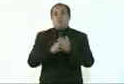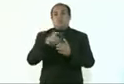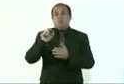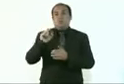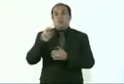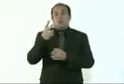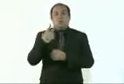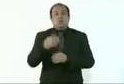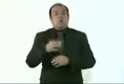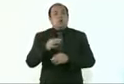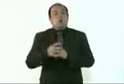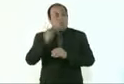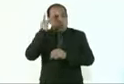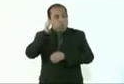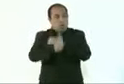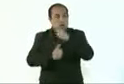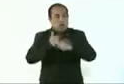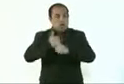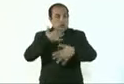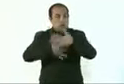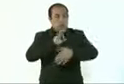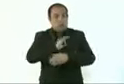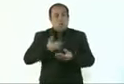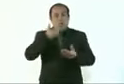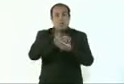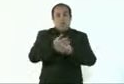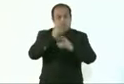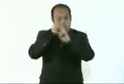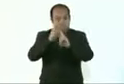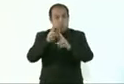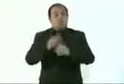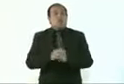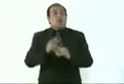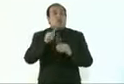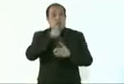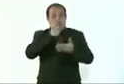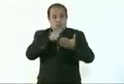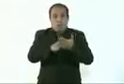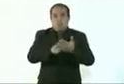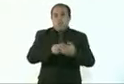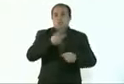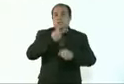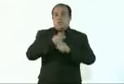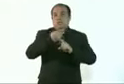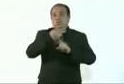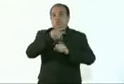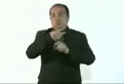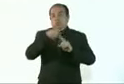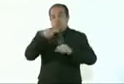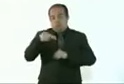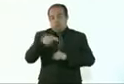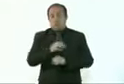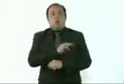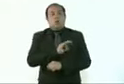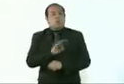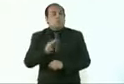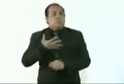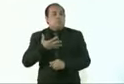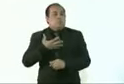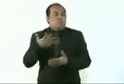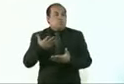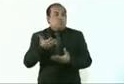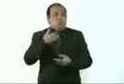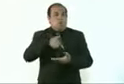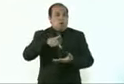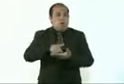15. Pueden acudir, respetando la letra del apellido, a cualquiera de estas 7 sedes ubicadas por toda la Ciudad de México. Esta semana,